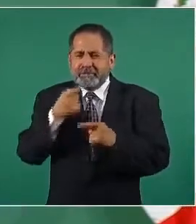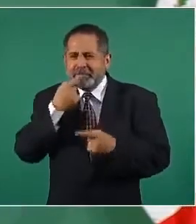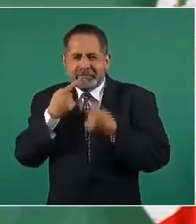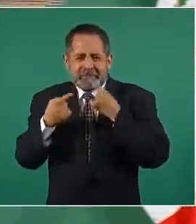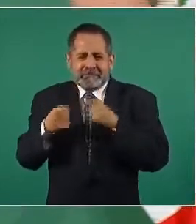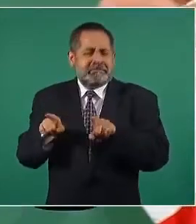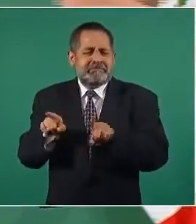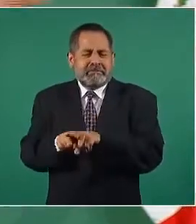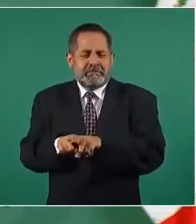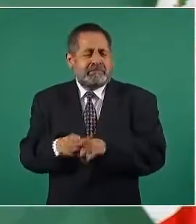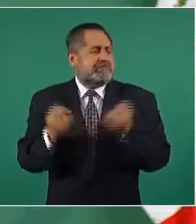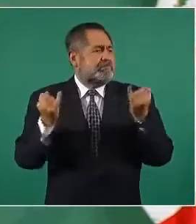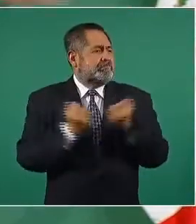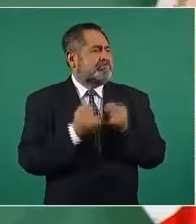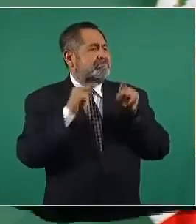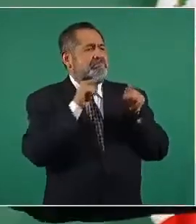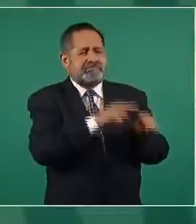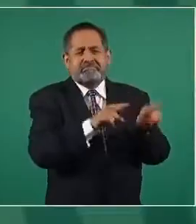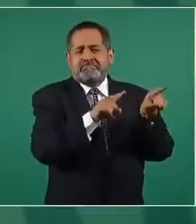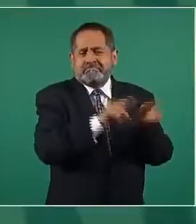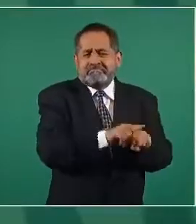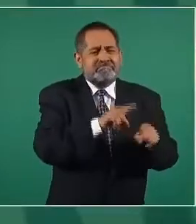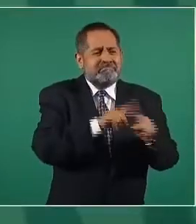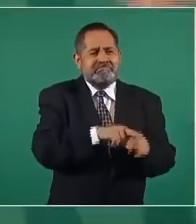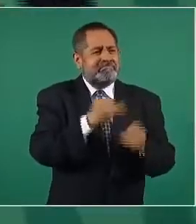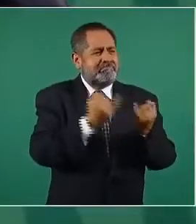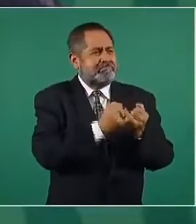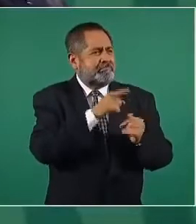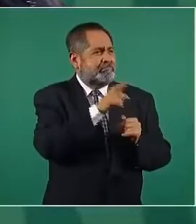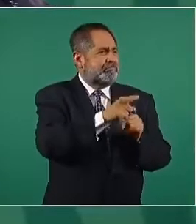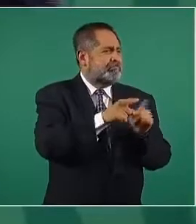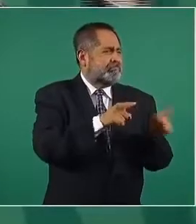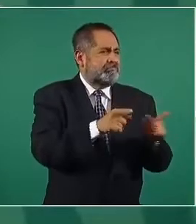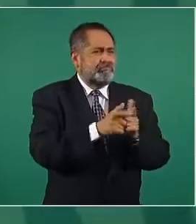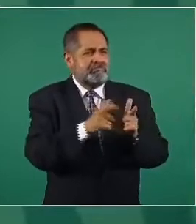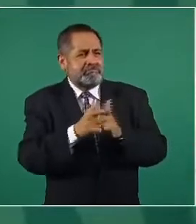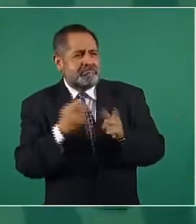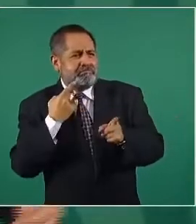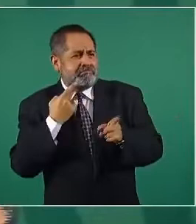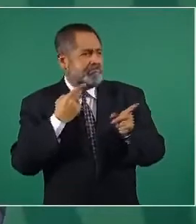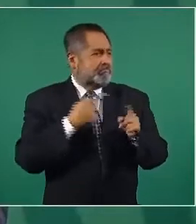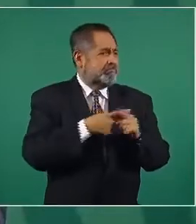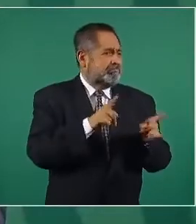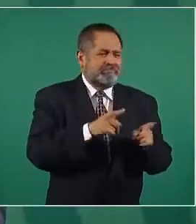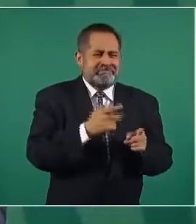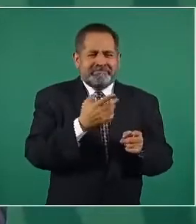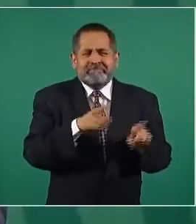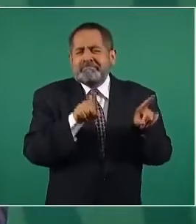Pero ya después, ya en los últimos tiempos, fuera máscaras.